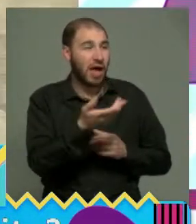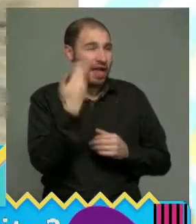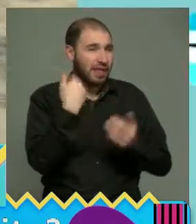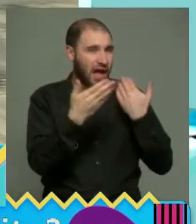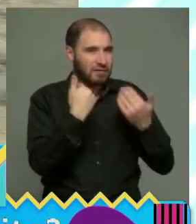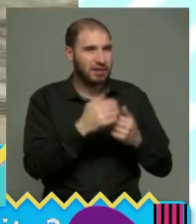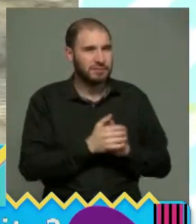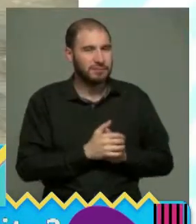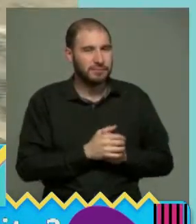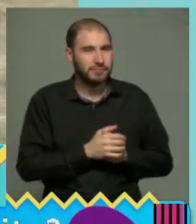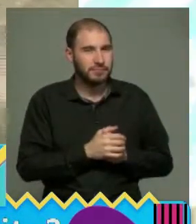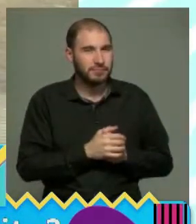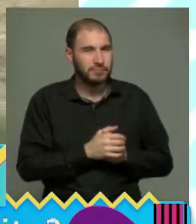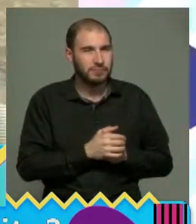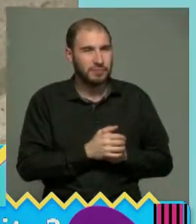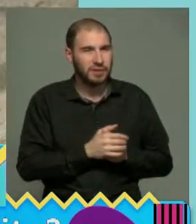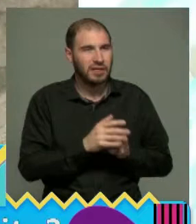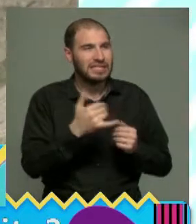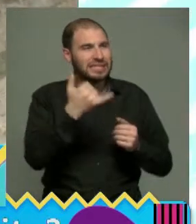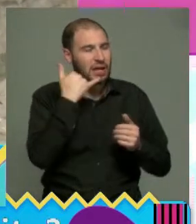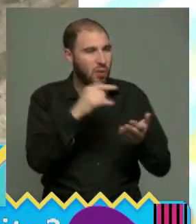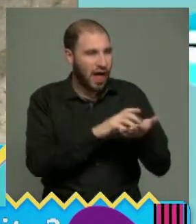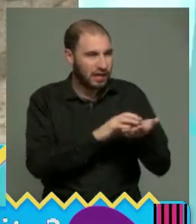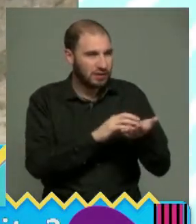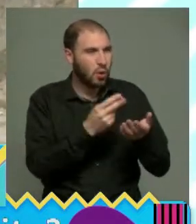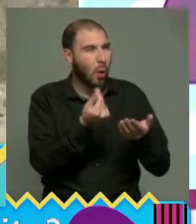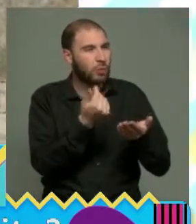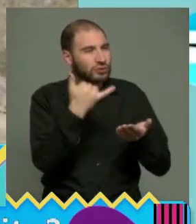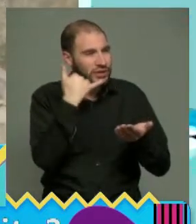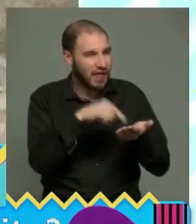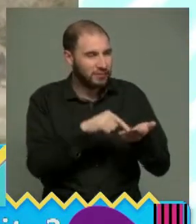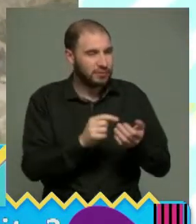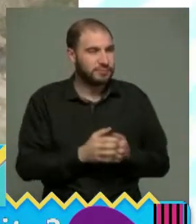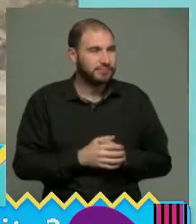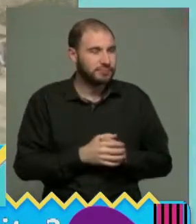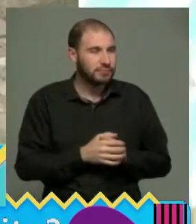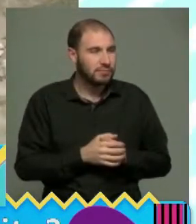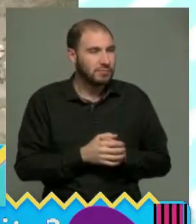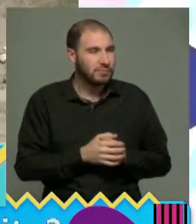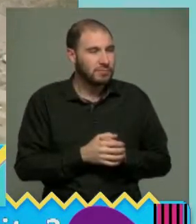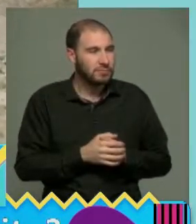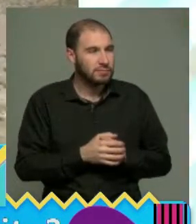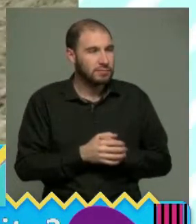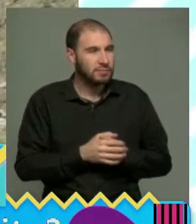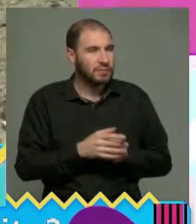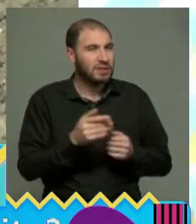hablábamos, el tema de los celulares, el uso del teléfono, en